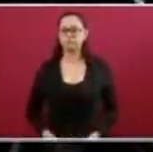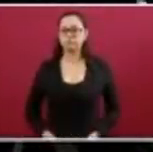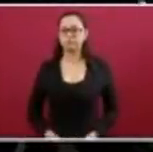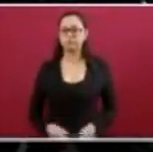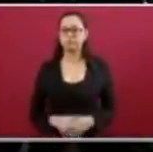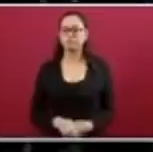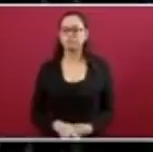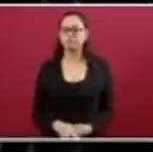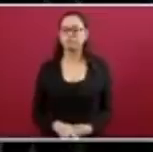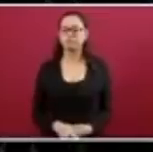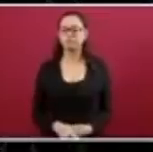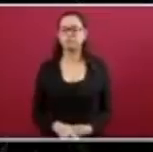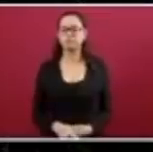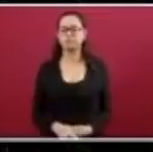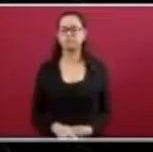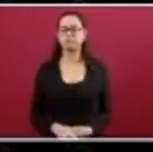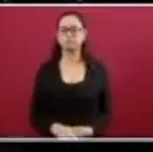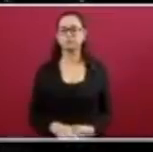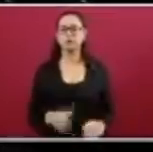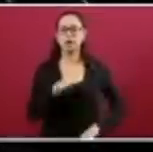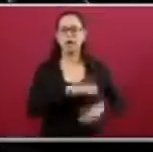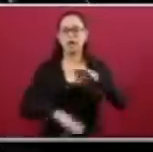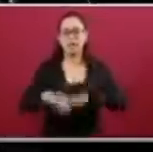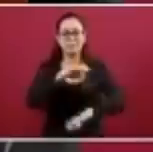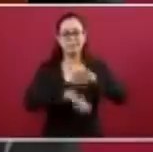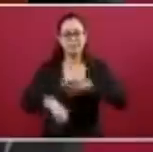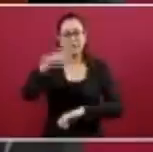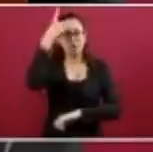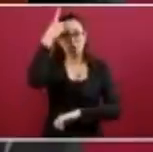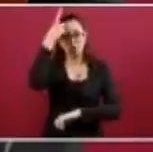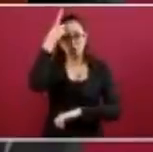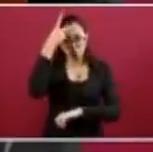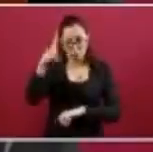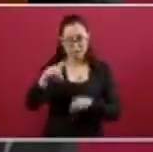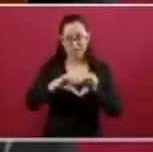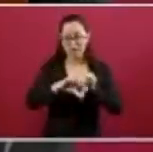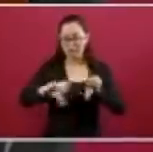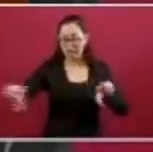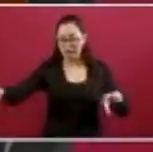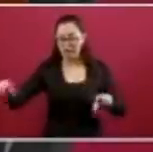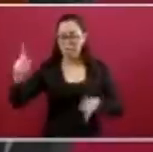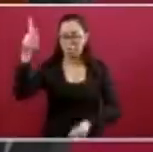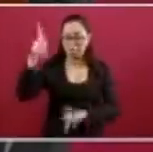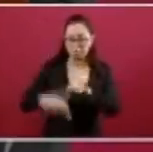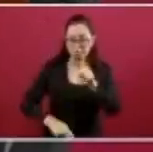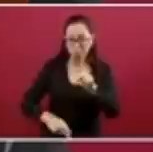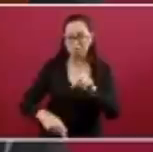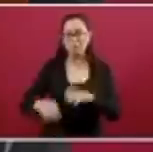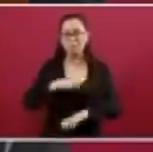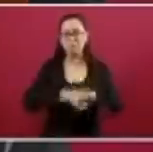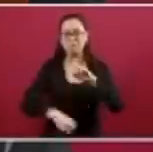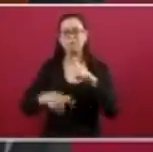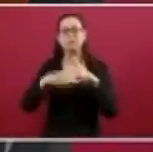Las empresas propietarias de los ductos que están detenidos son